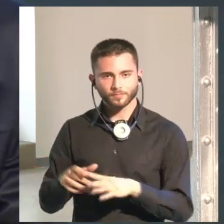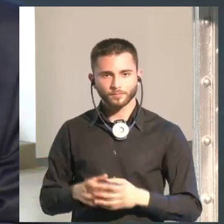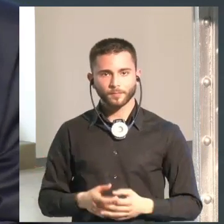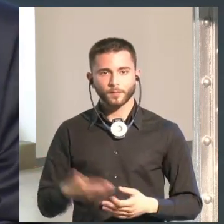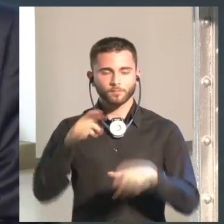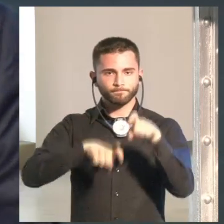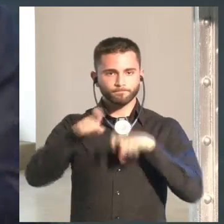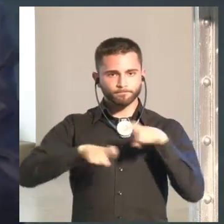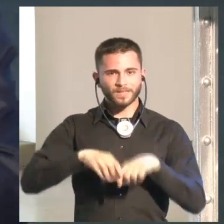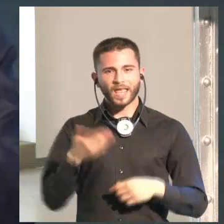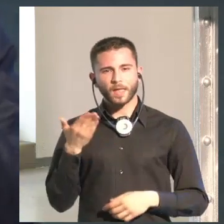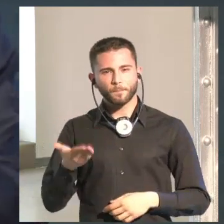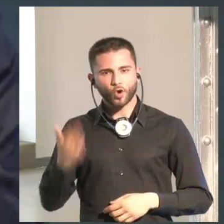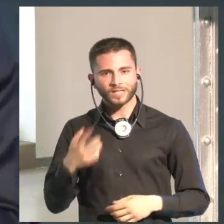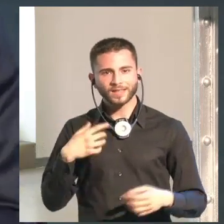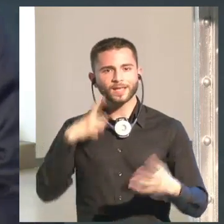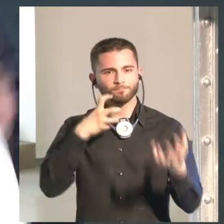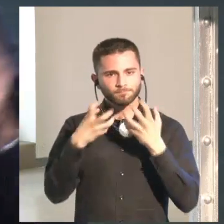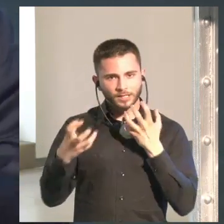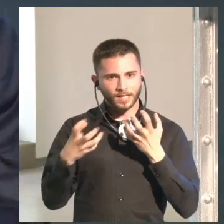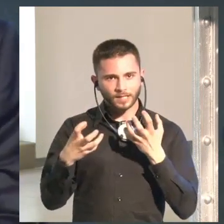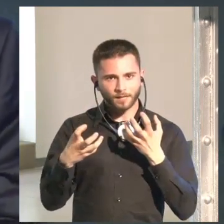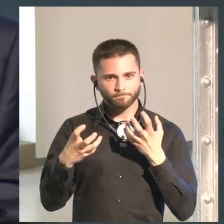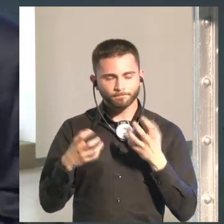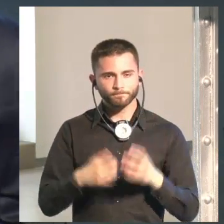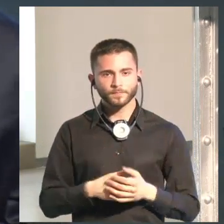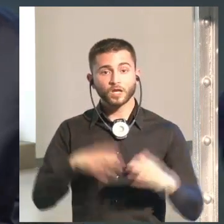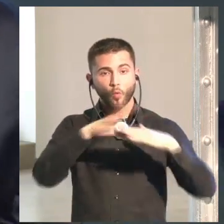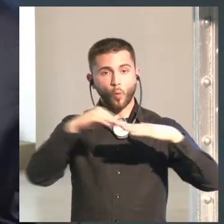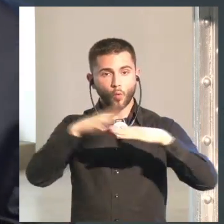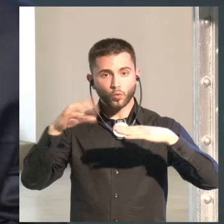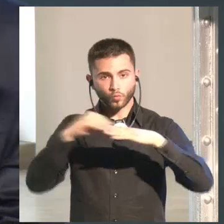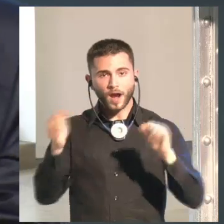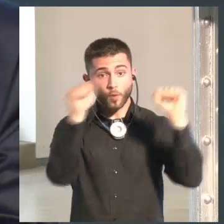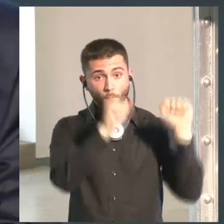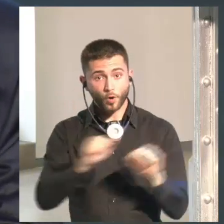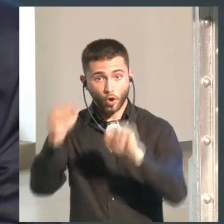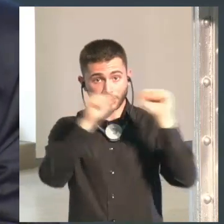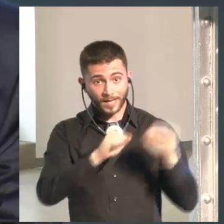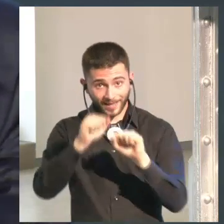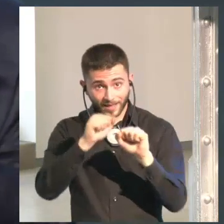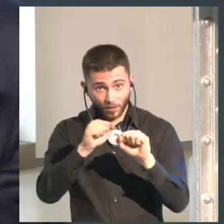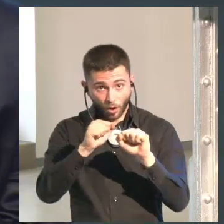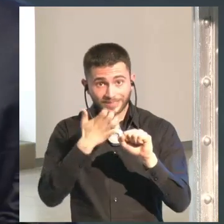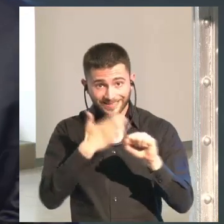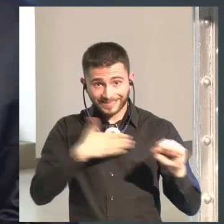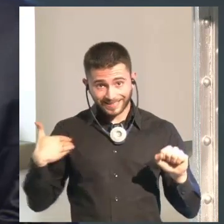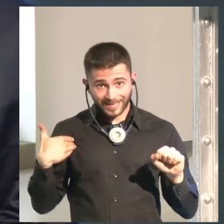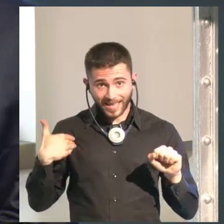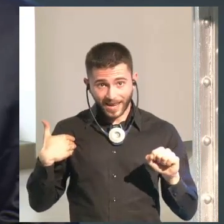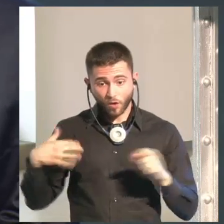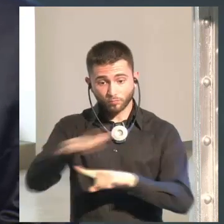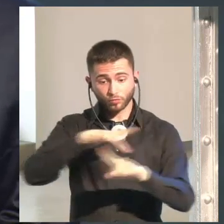nos parece importante resaltar que los usuarios, para estar protegidos, necesitan contar con un entorno